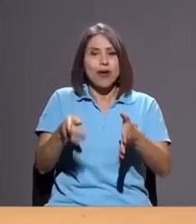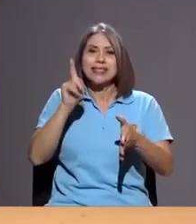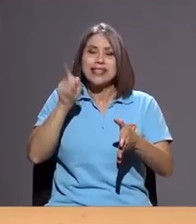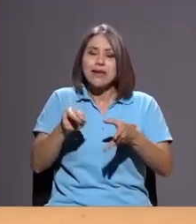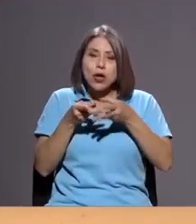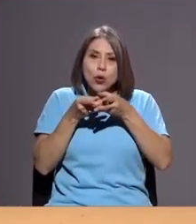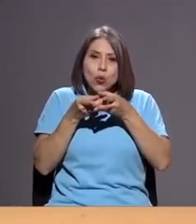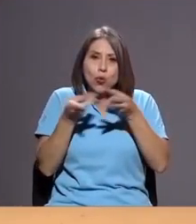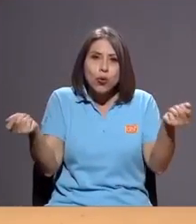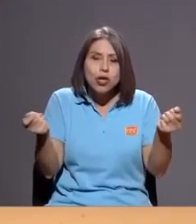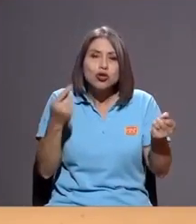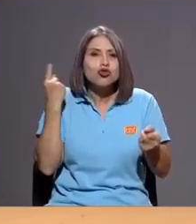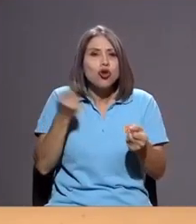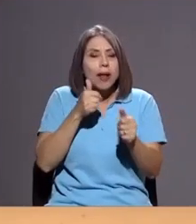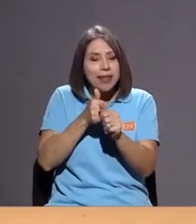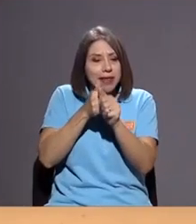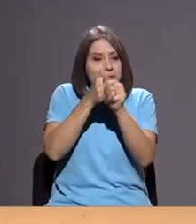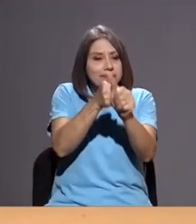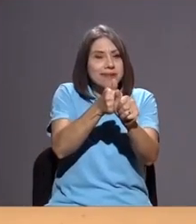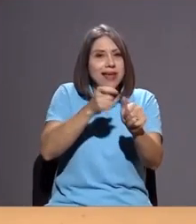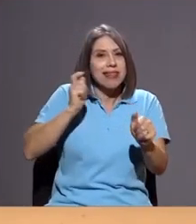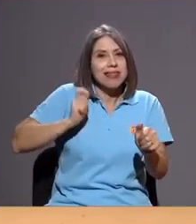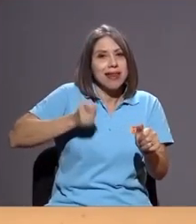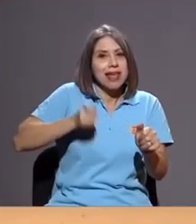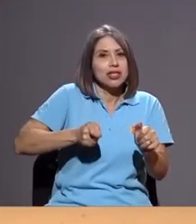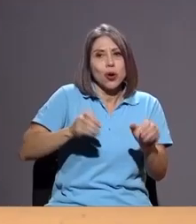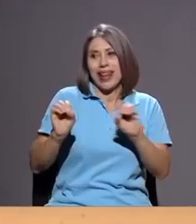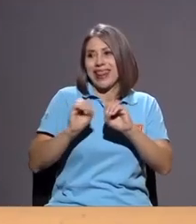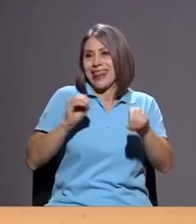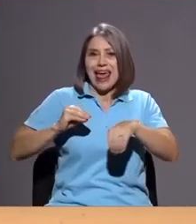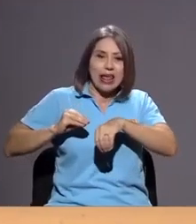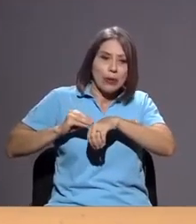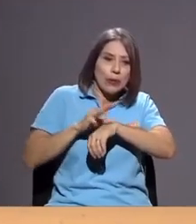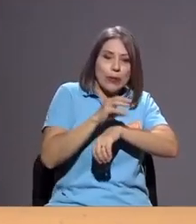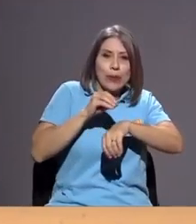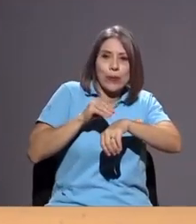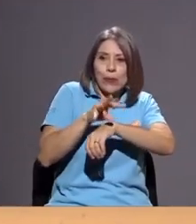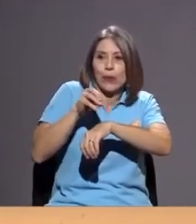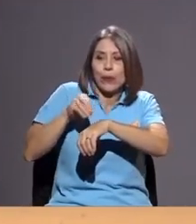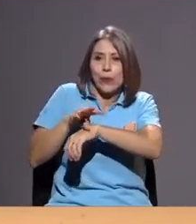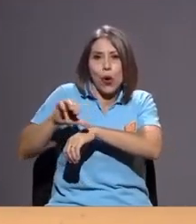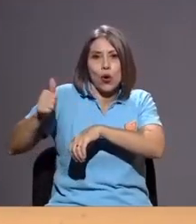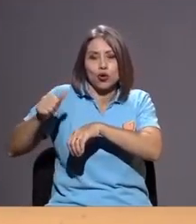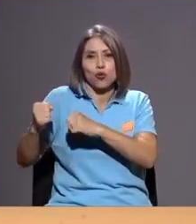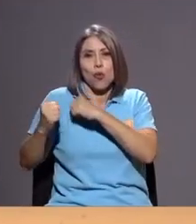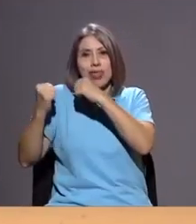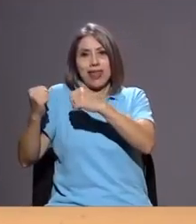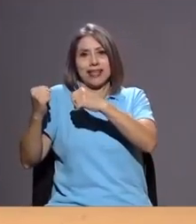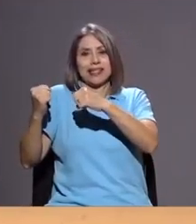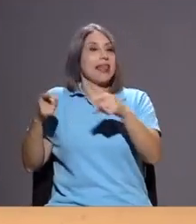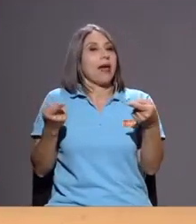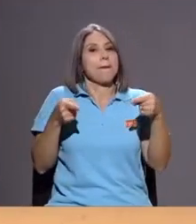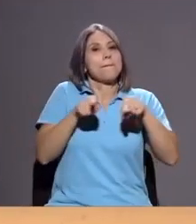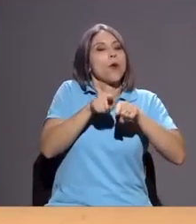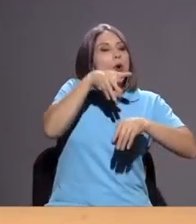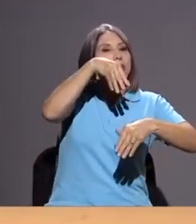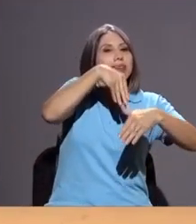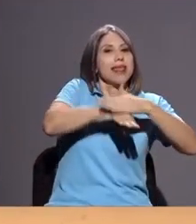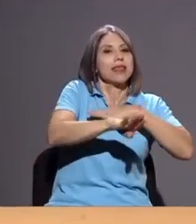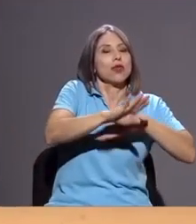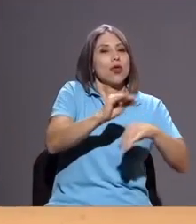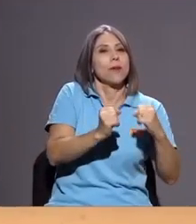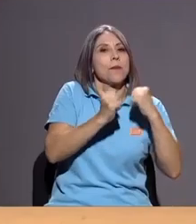conforme apegado a derecho y no tiene que sufrir influencias de ninguno de los otros poderes ni al interno del Poder Judicial, ya sea de